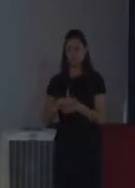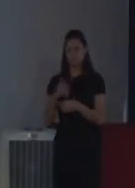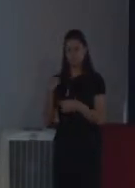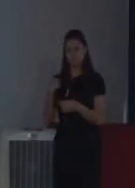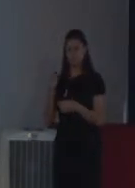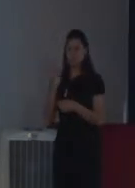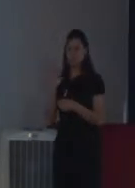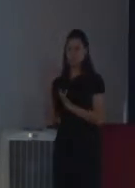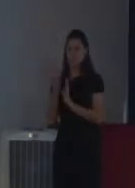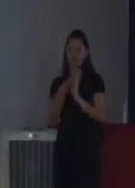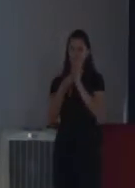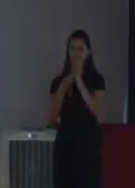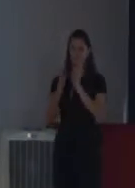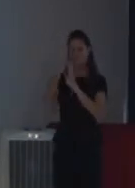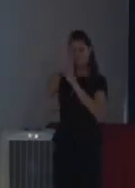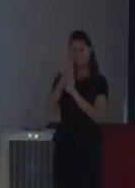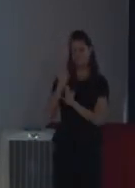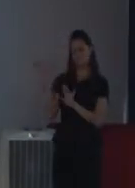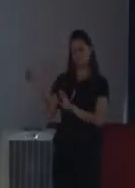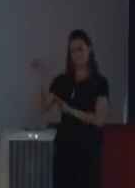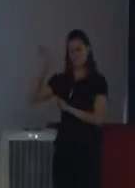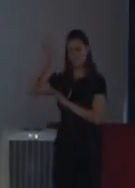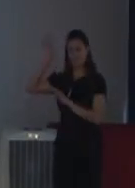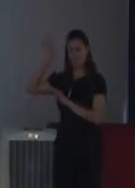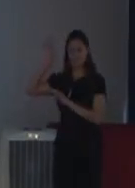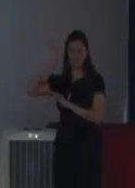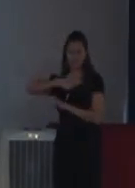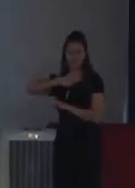del alcalde, damos